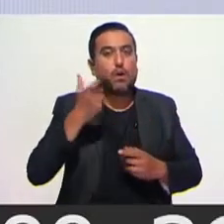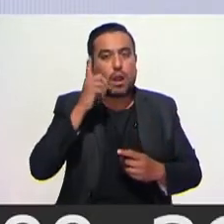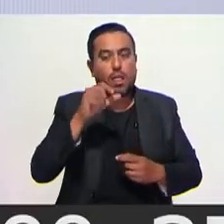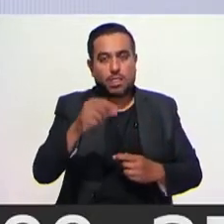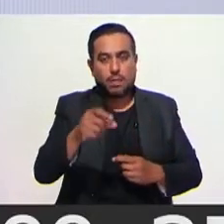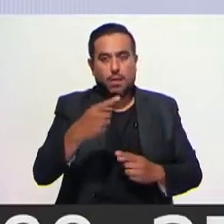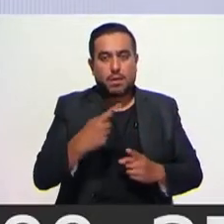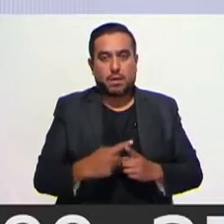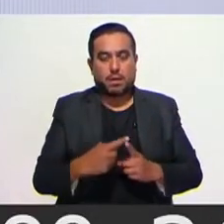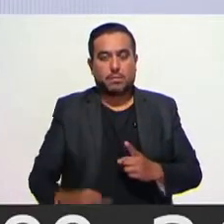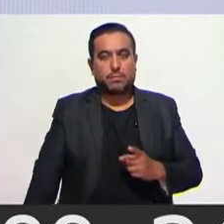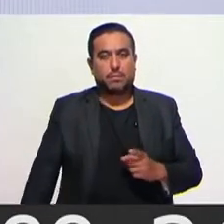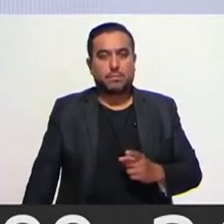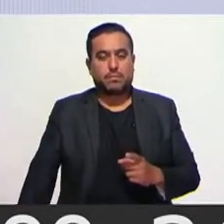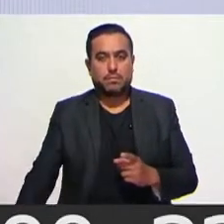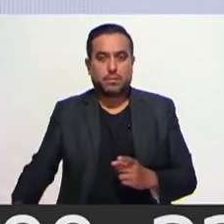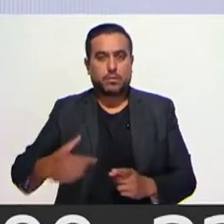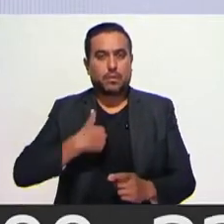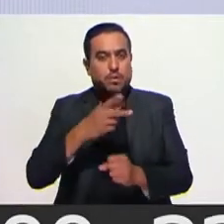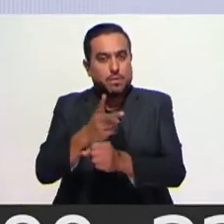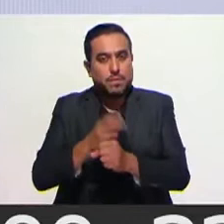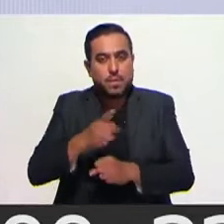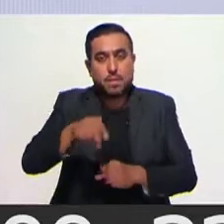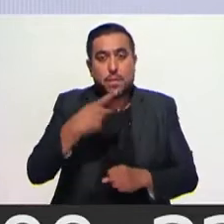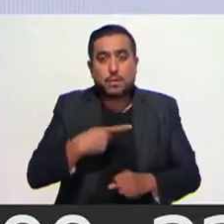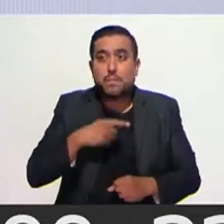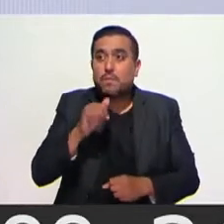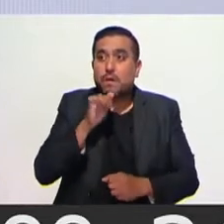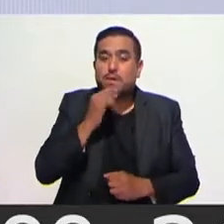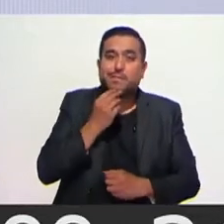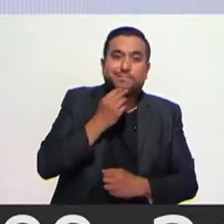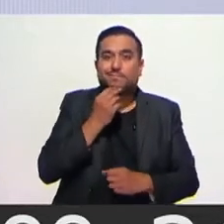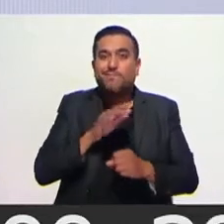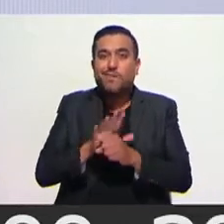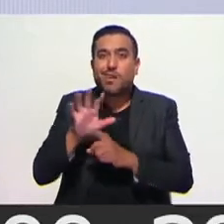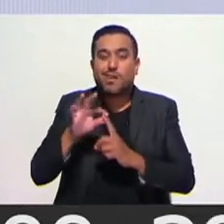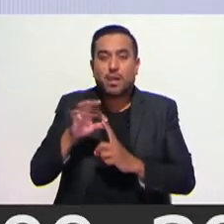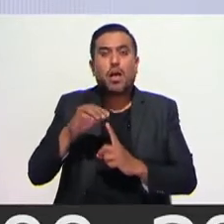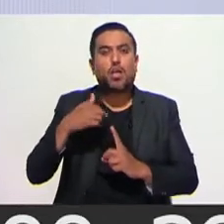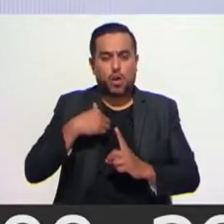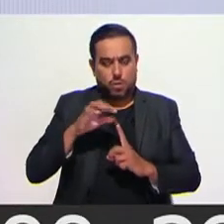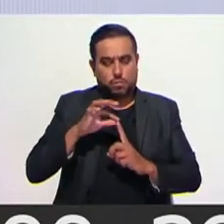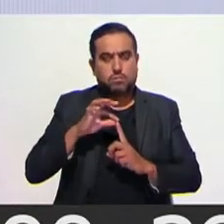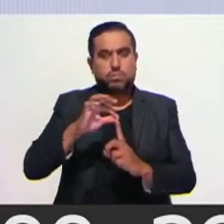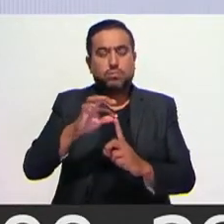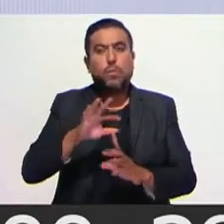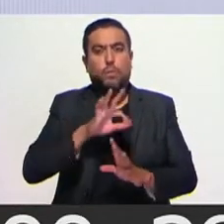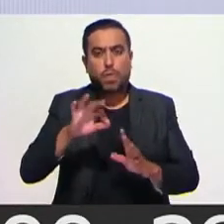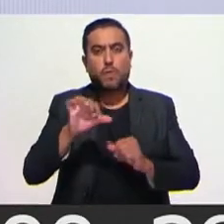así, hoy invito a los que no han decidido que acepten esta propuesta. La alternancia está en